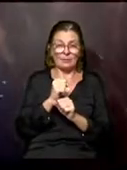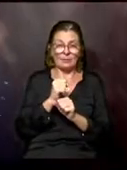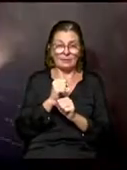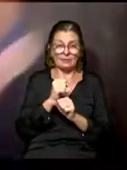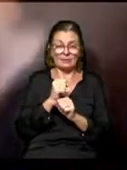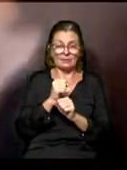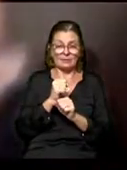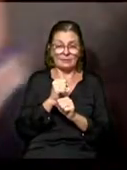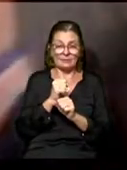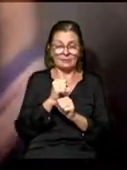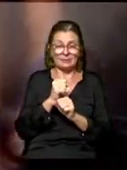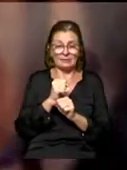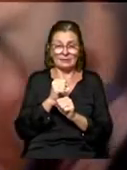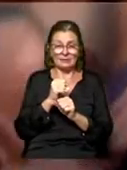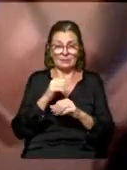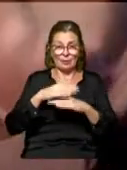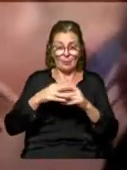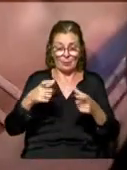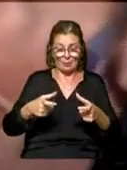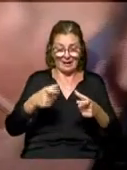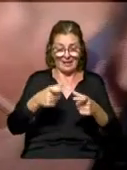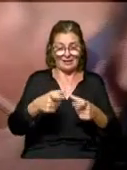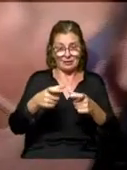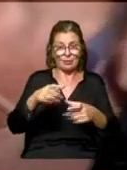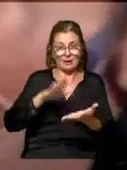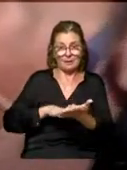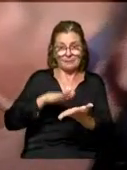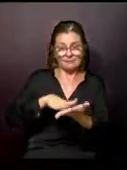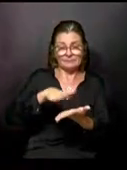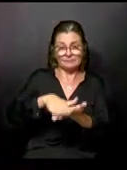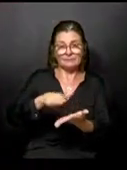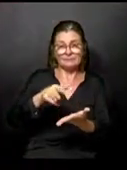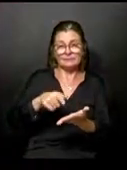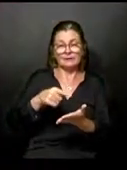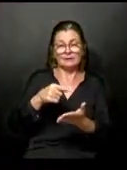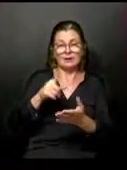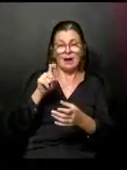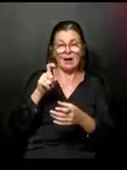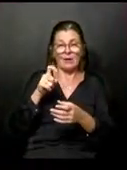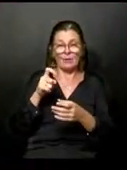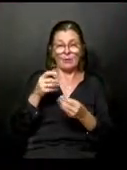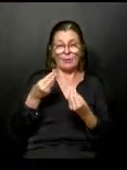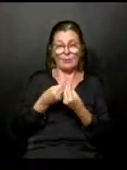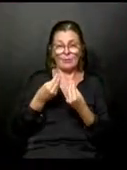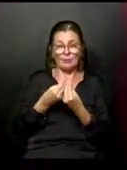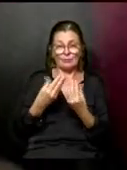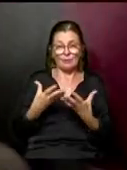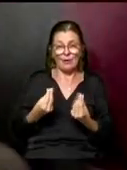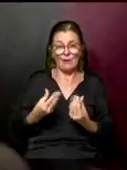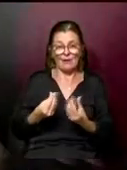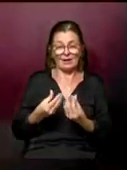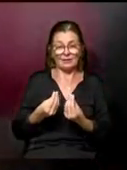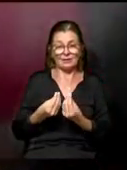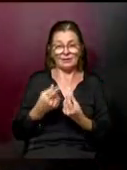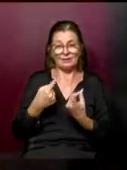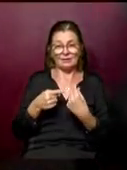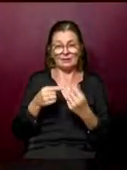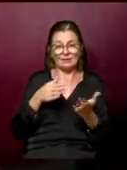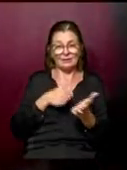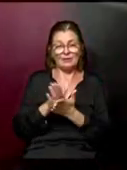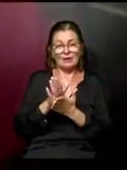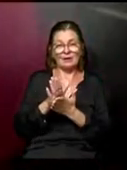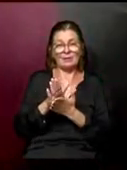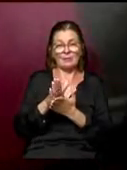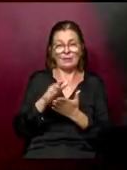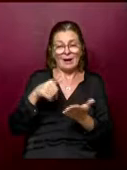de ladrillos para que, bueno, más allá de que esté el agua, no sea tanto barro que pisemos, ¿no? Porque también la resbalada de que